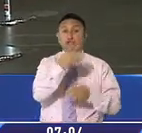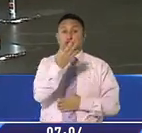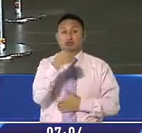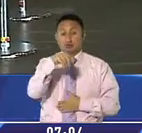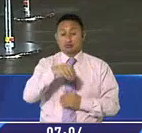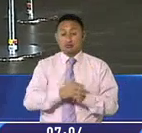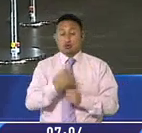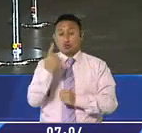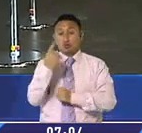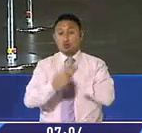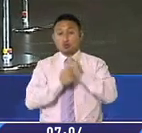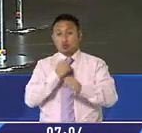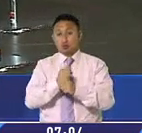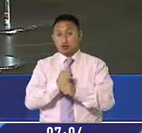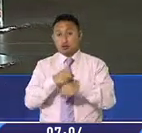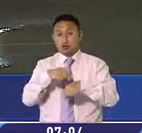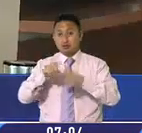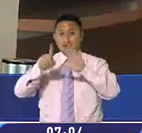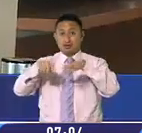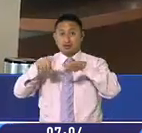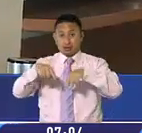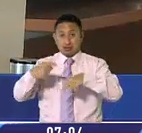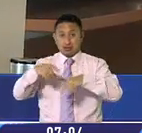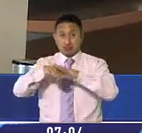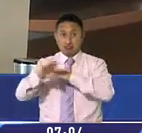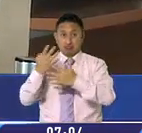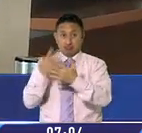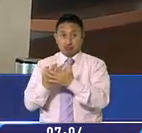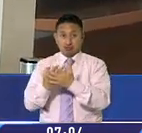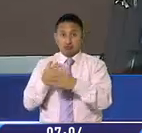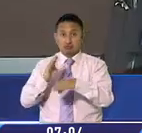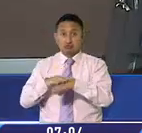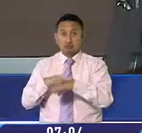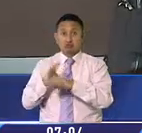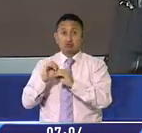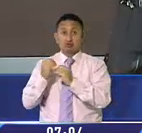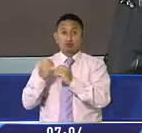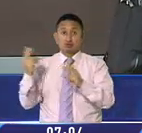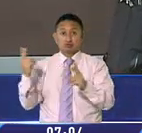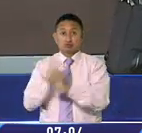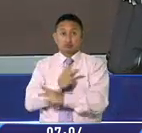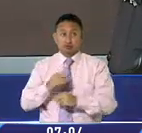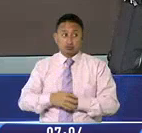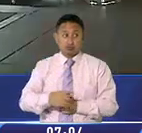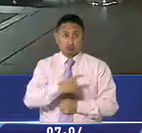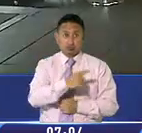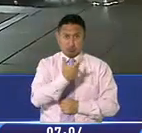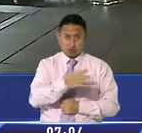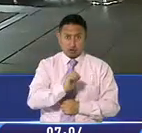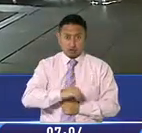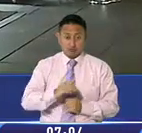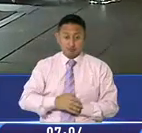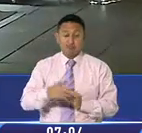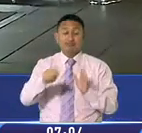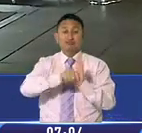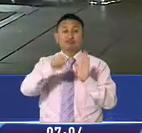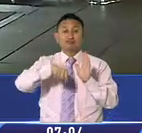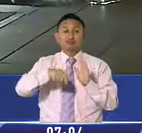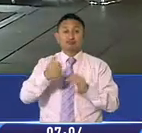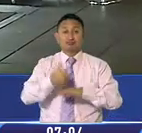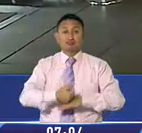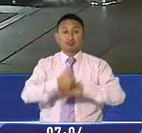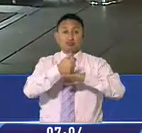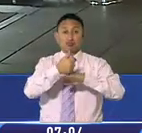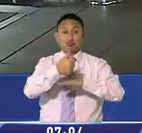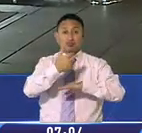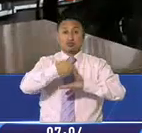la libertad por asociación ilícita, condena que ya la cumplió. Su defensa hoy llegó a la Corte Nacional de Justicia para